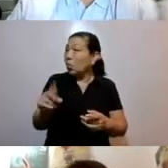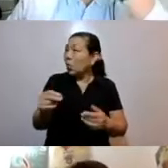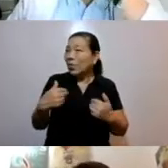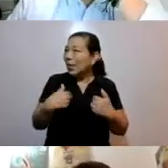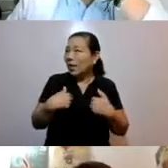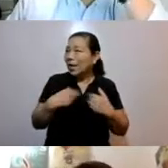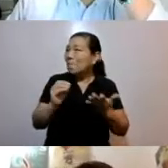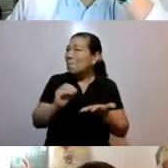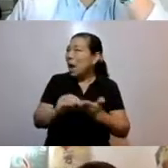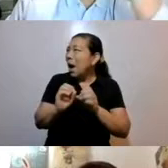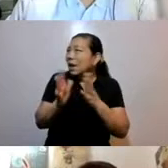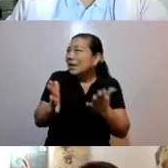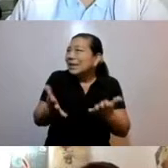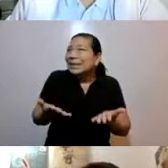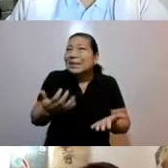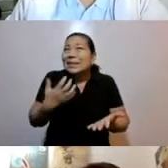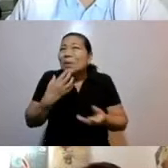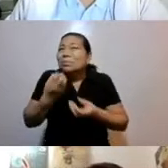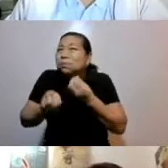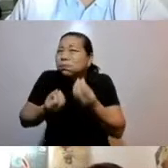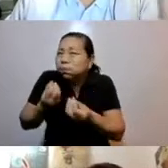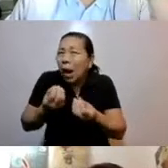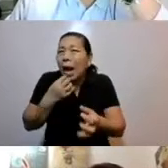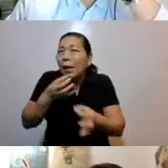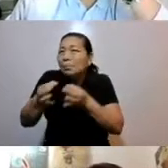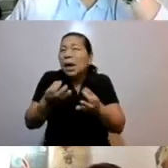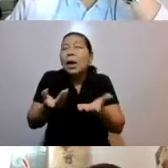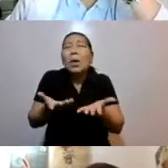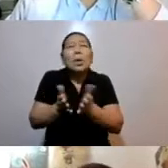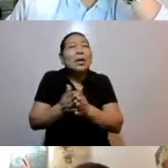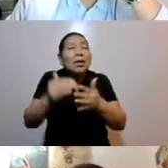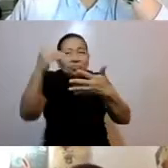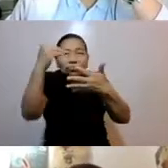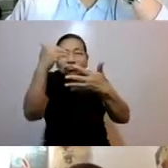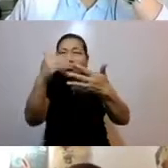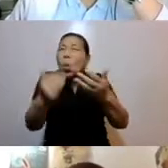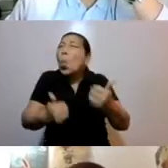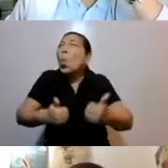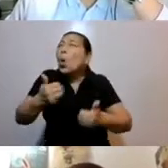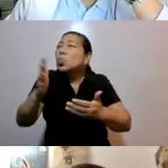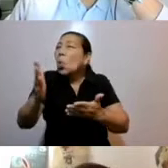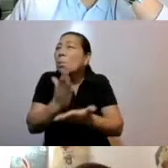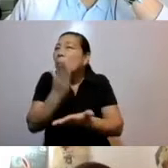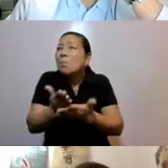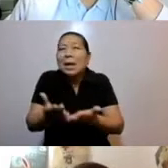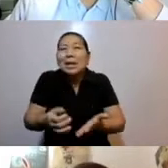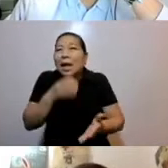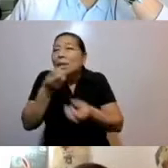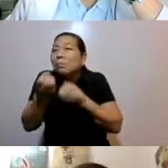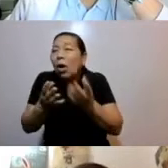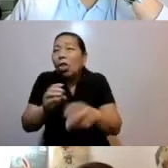tiene claro cuál es la fase sexual en la cual tiene un problema.